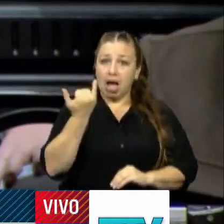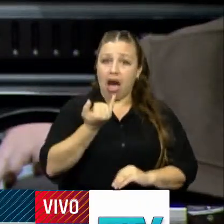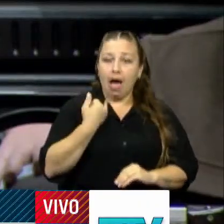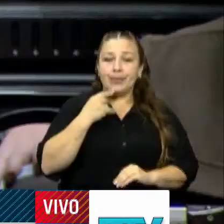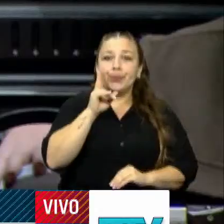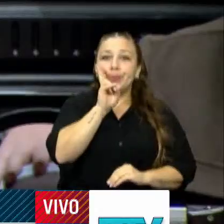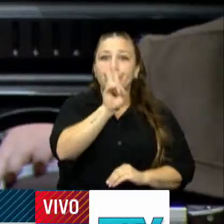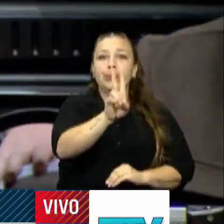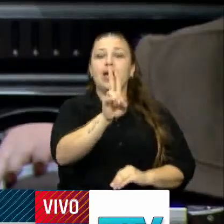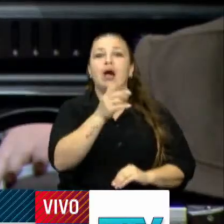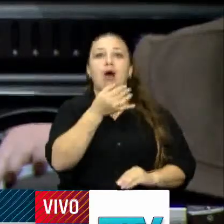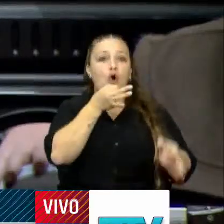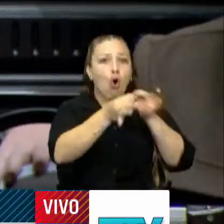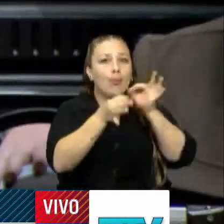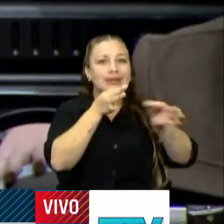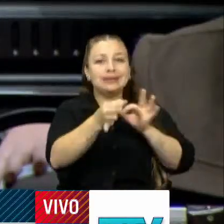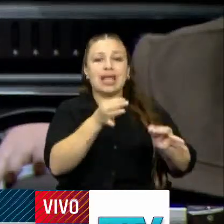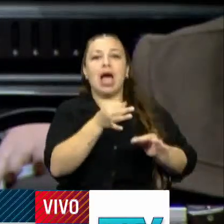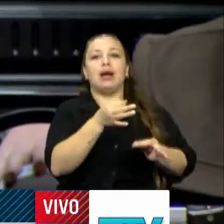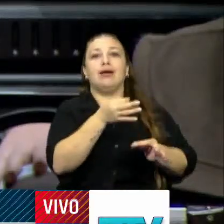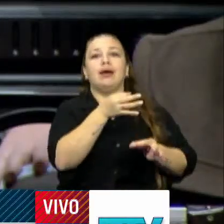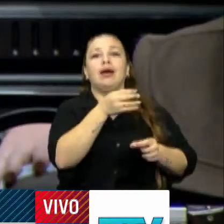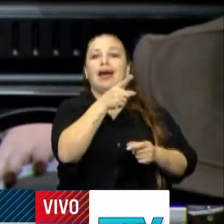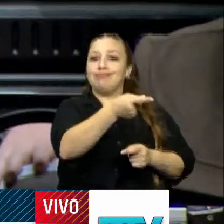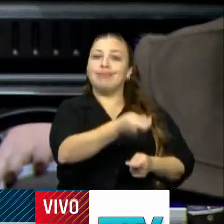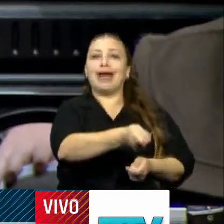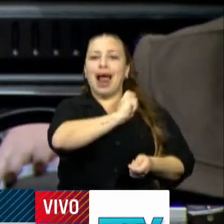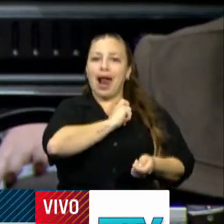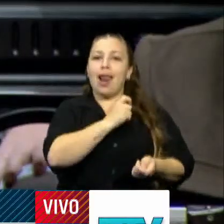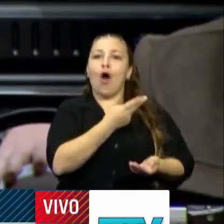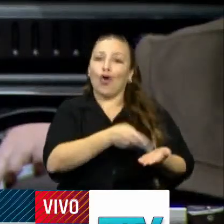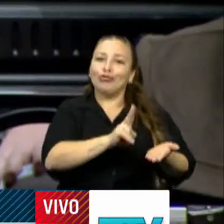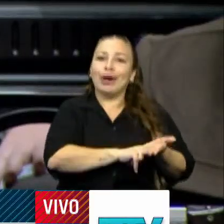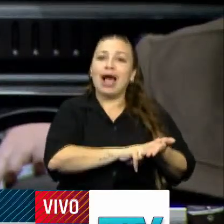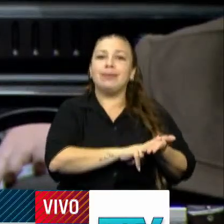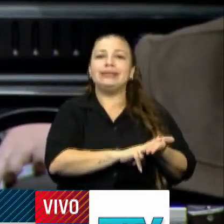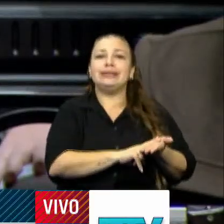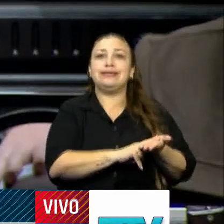de conversar con él. Nuevamente me regaló